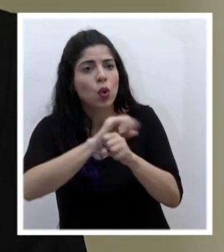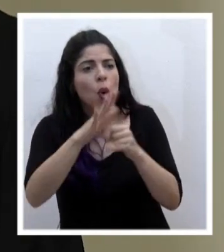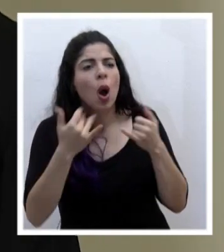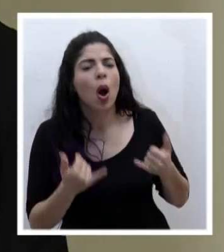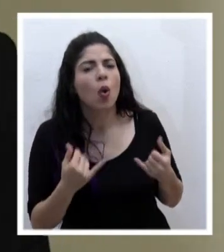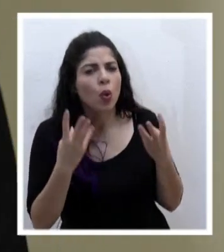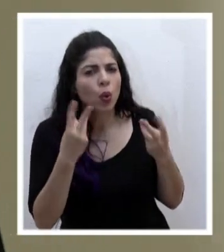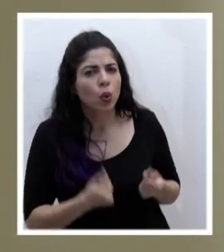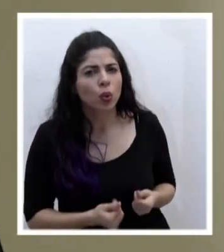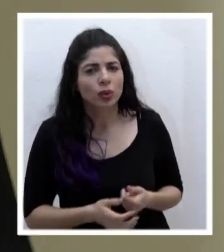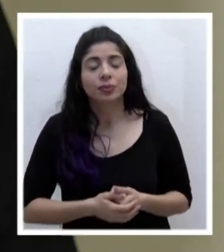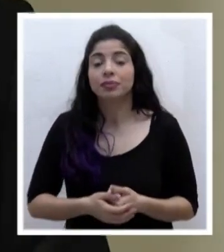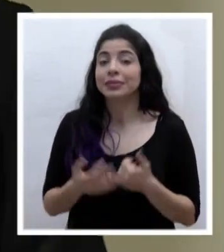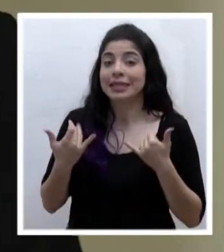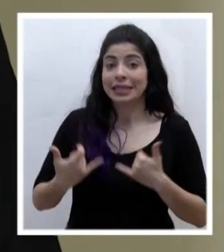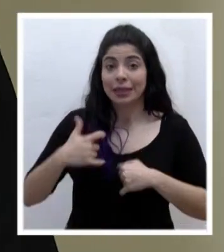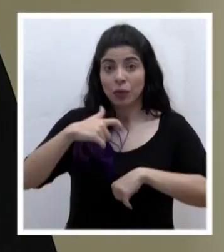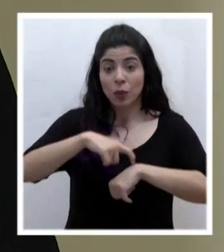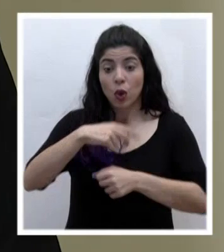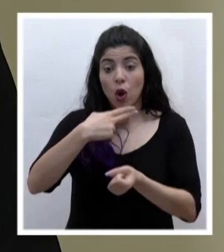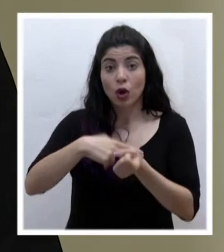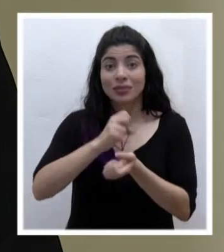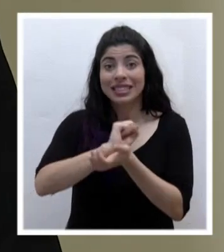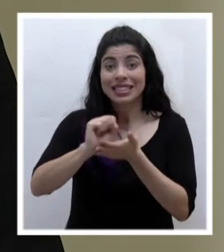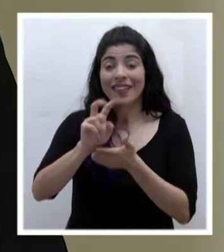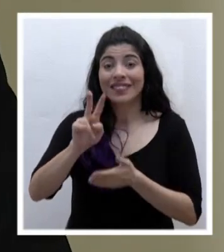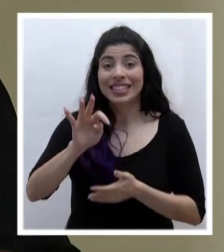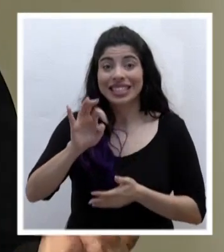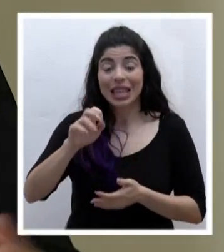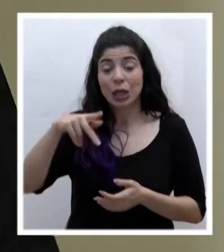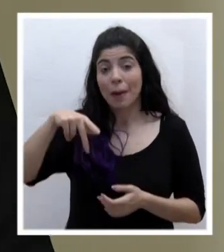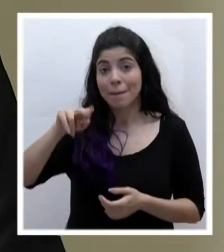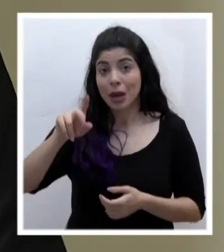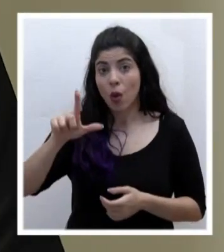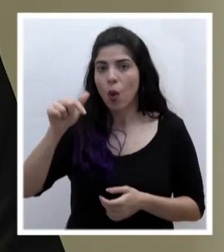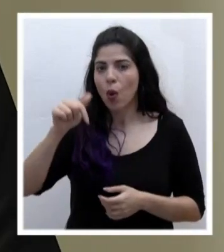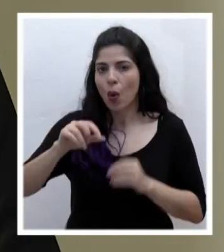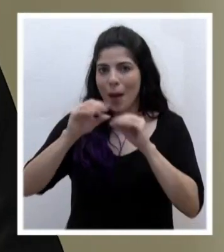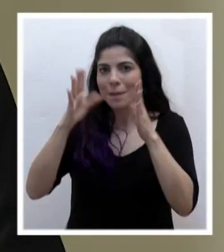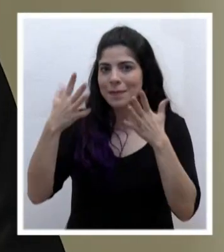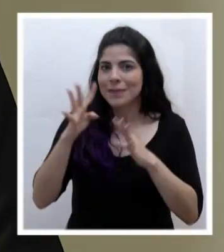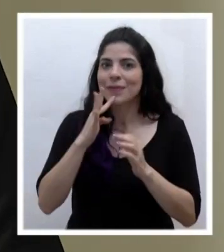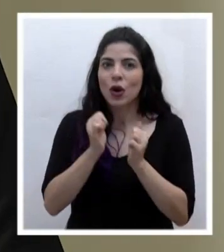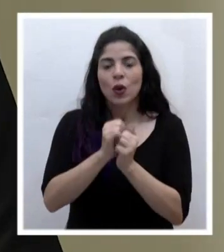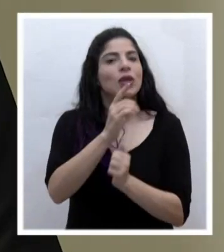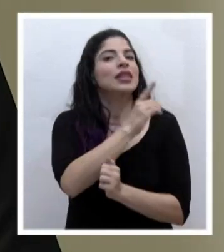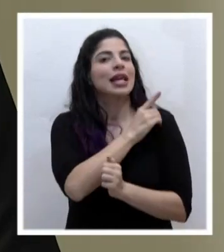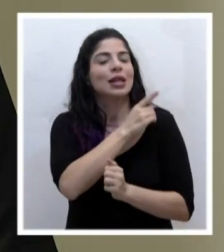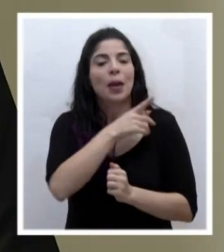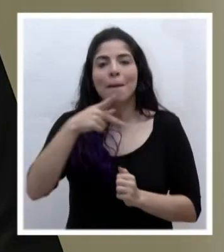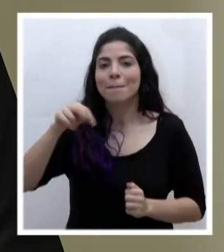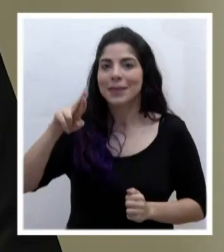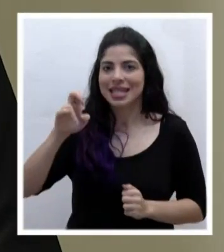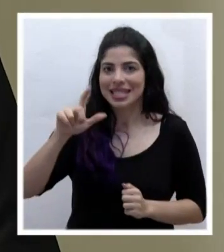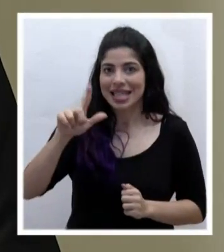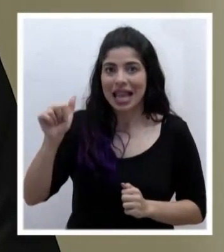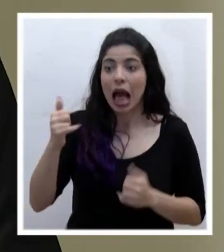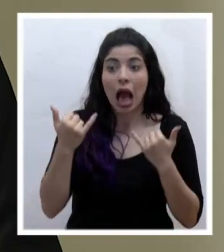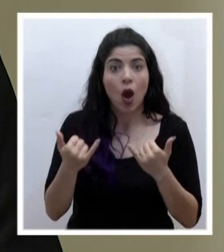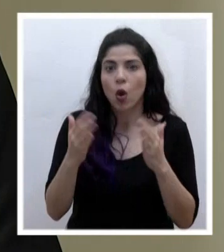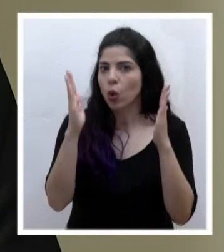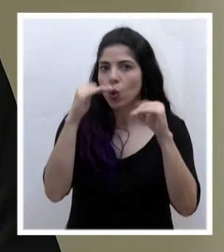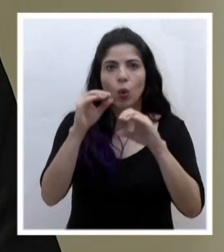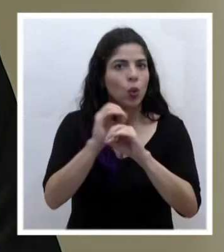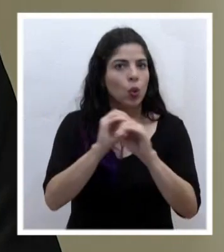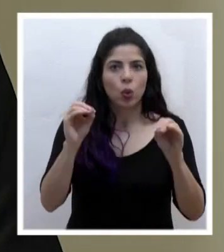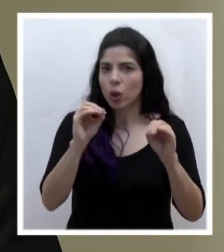COVID-19? En estos momentos en el Hospital San Vicente de Paúl, y de hecho hablé hoy en la mañana con la directora, la doctora Priscila Balmaceda, no hay ningún